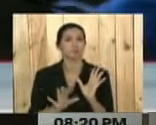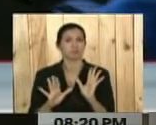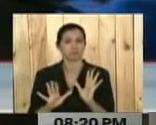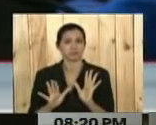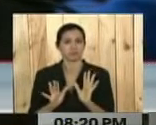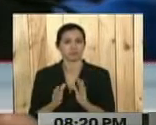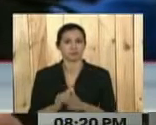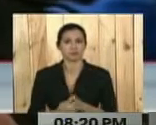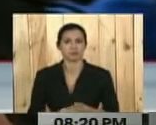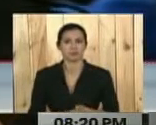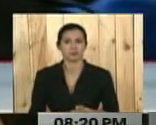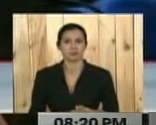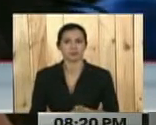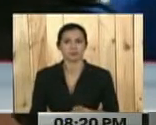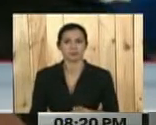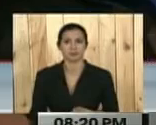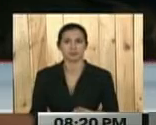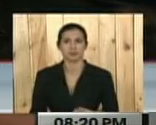retomar